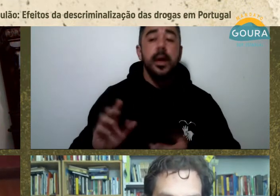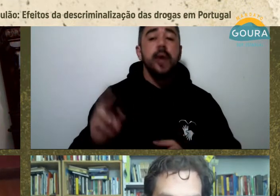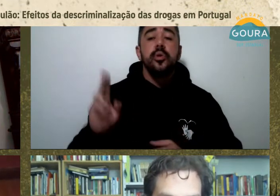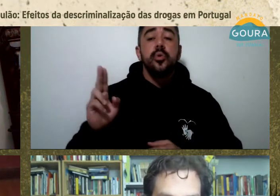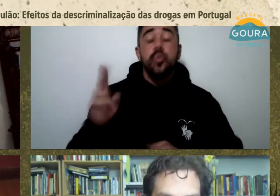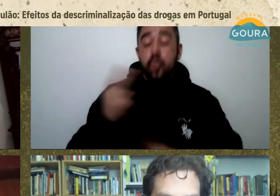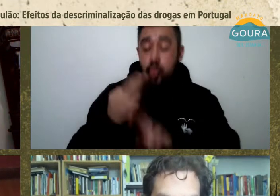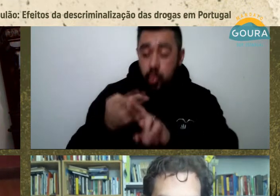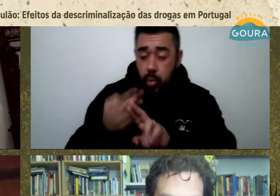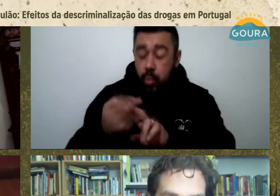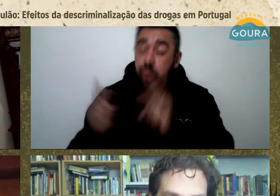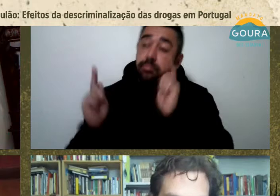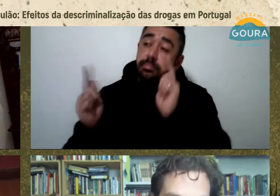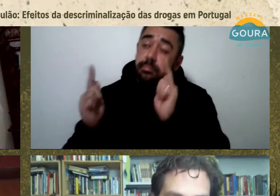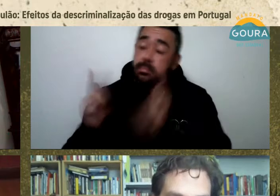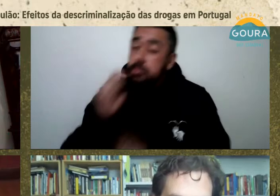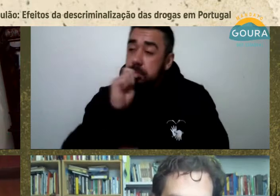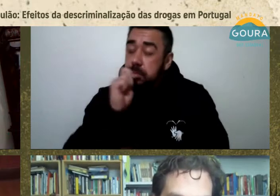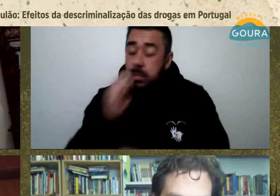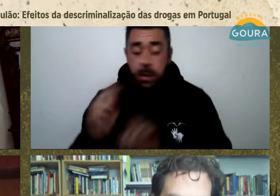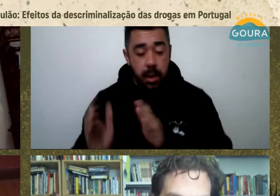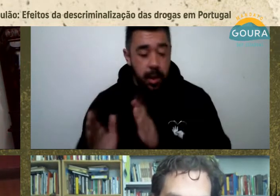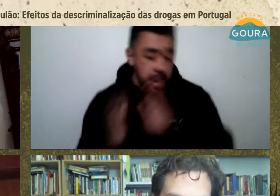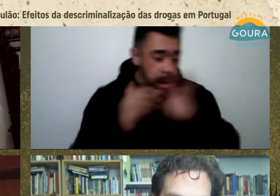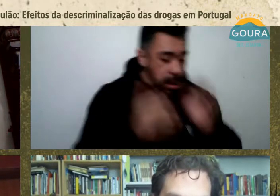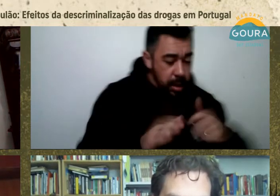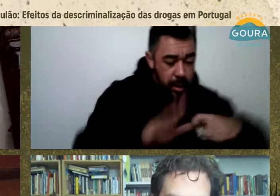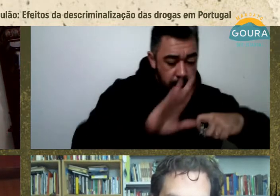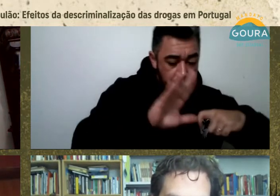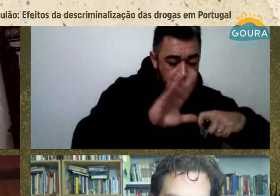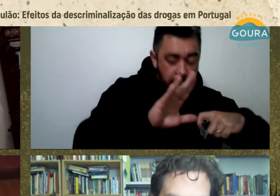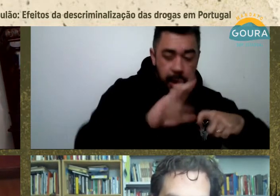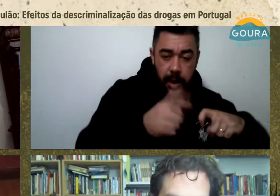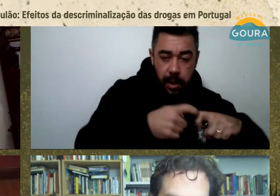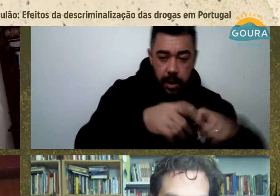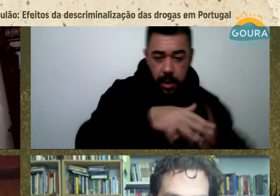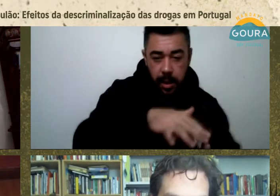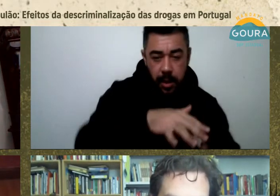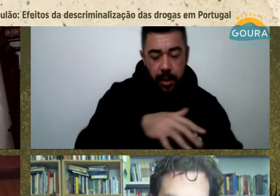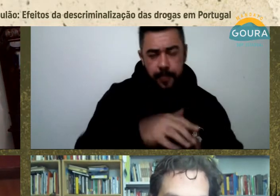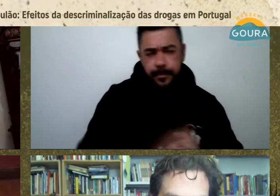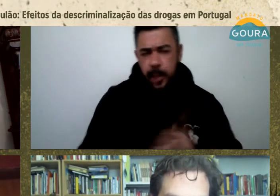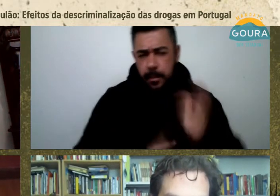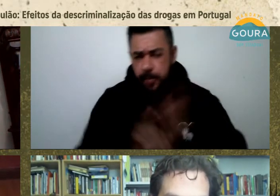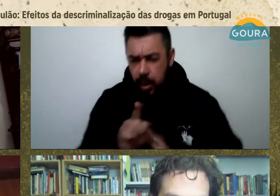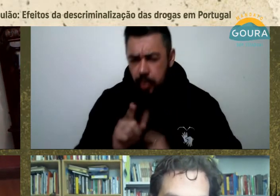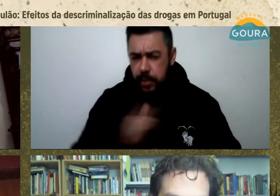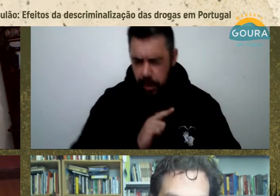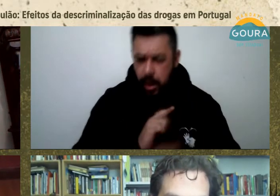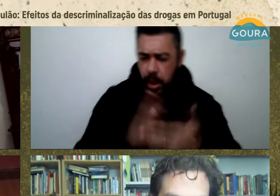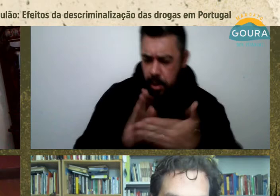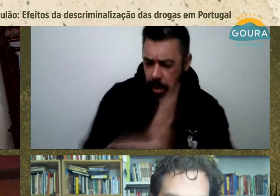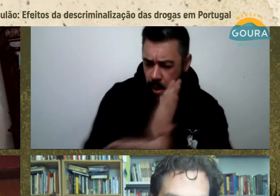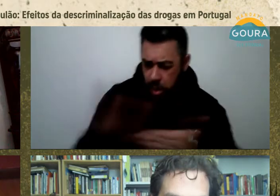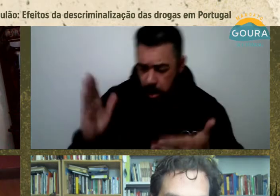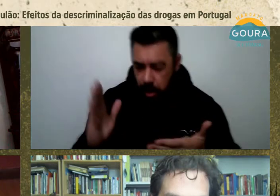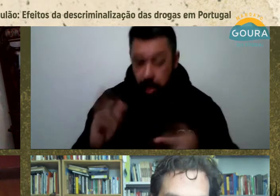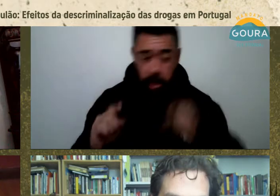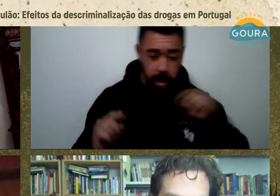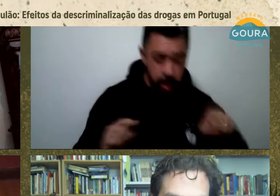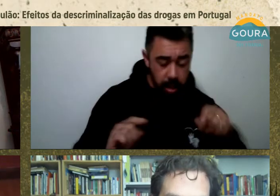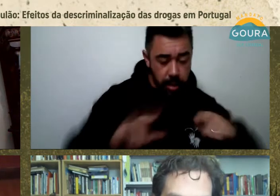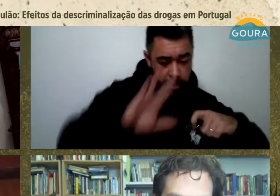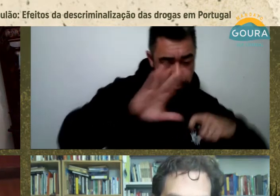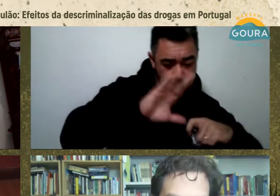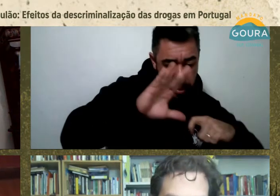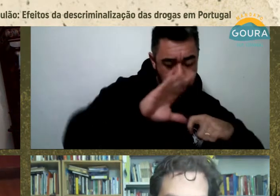con el cannabis de uso medicinal y terapéutico? Primera pregunta es si hacen la distinción del uso medicinal y